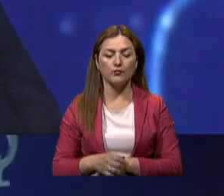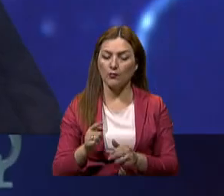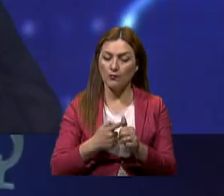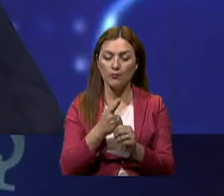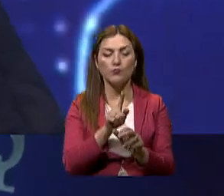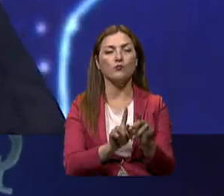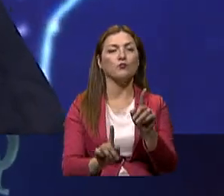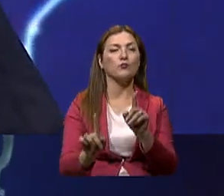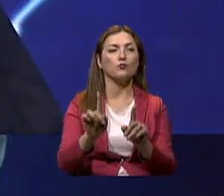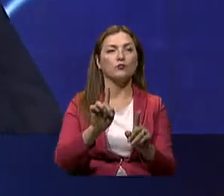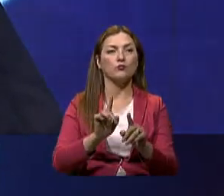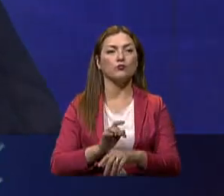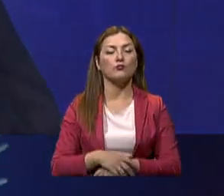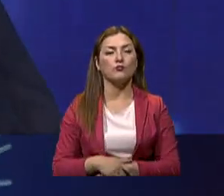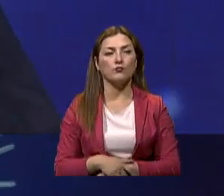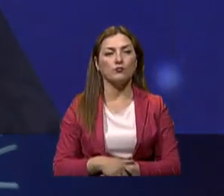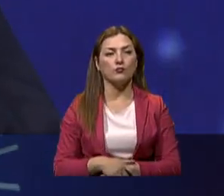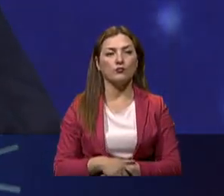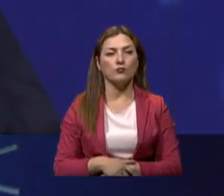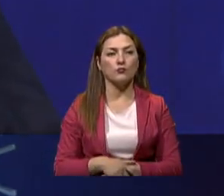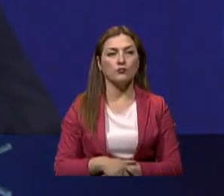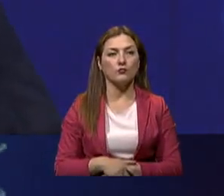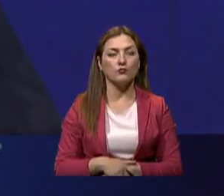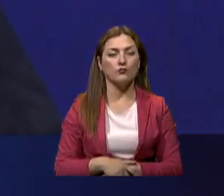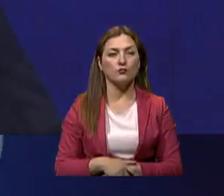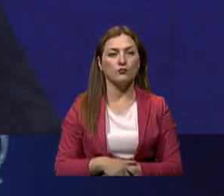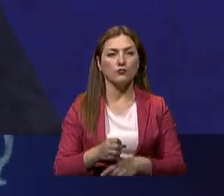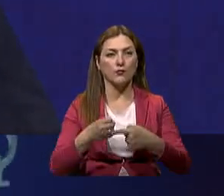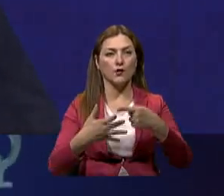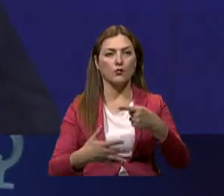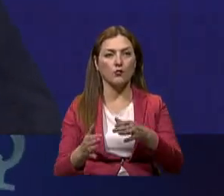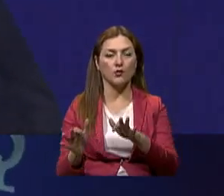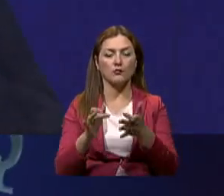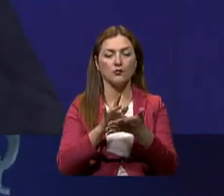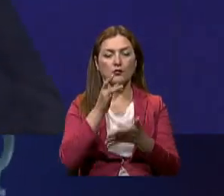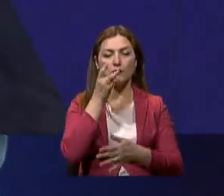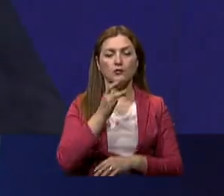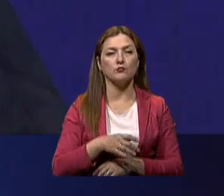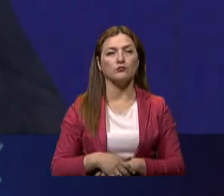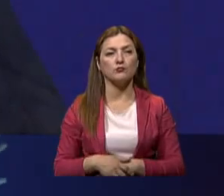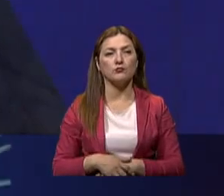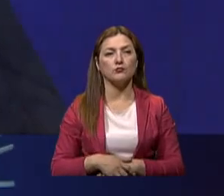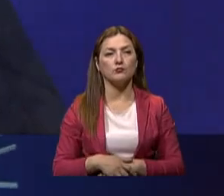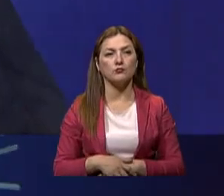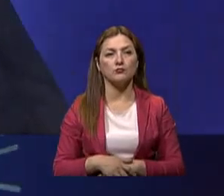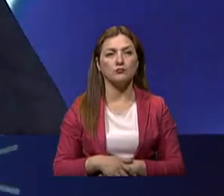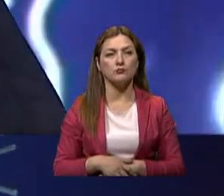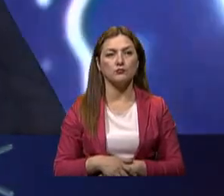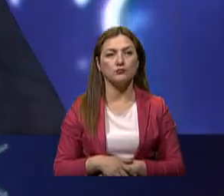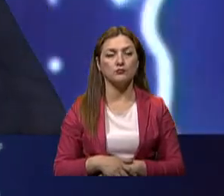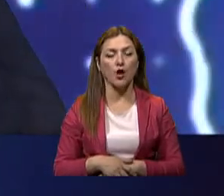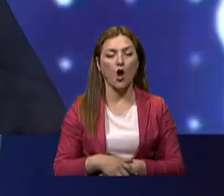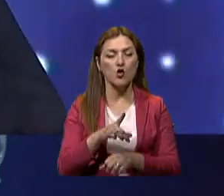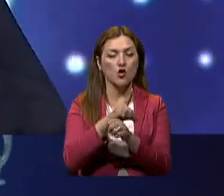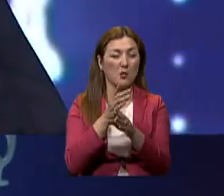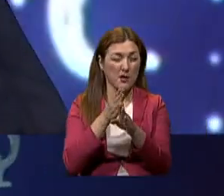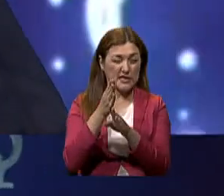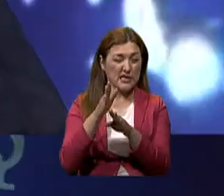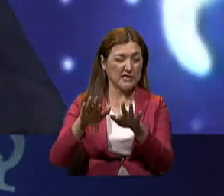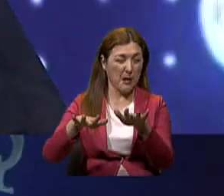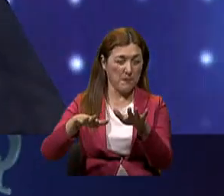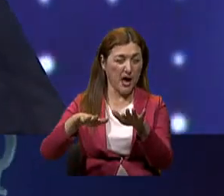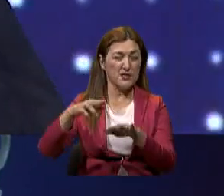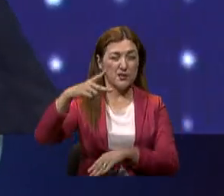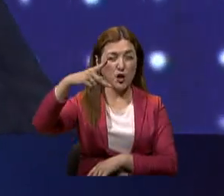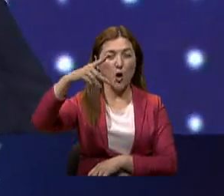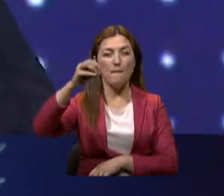diagnosticamos, primero lo que tiene, valoramos los síntomas y después damos el tratamiento. Correcto. En este caso, el podólogo no solo lo que hace, en este